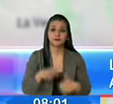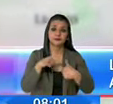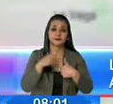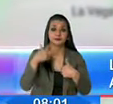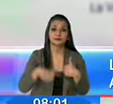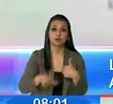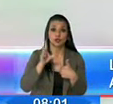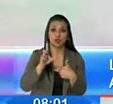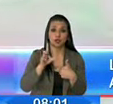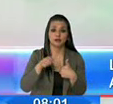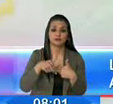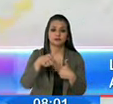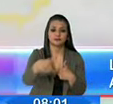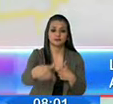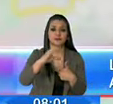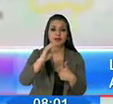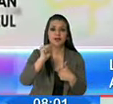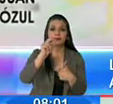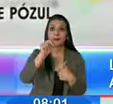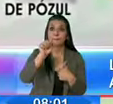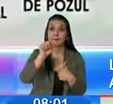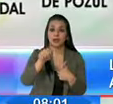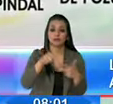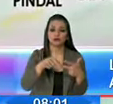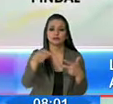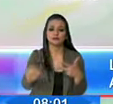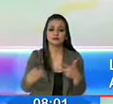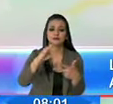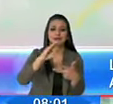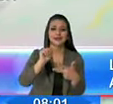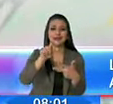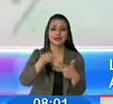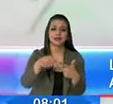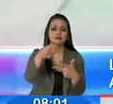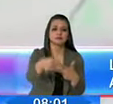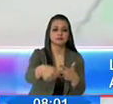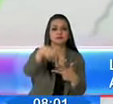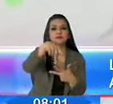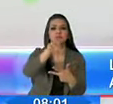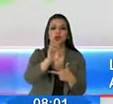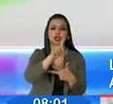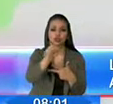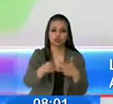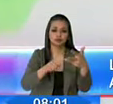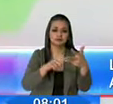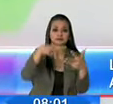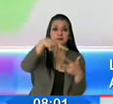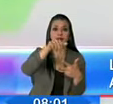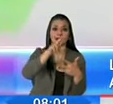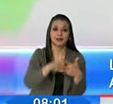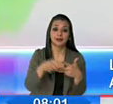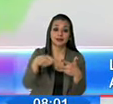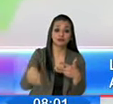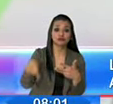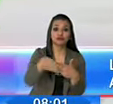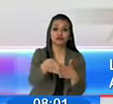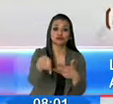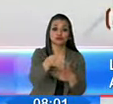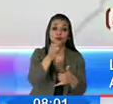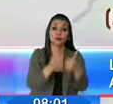Loja, Loja, Catamayo, Catacocha, Celica, San Juan de Pozul, Pindal, Milagros, Paletillas, Bolas Pamba, Manga